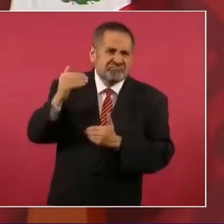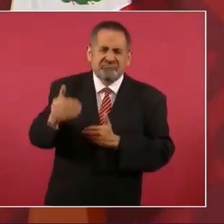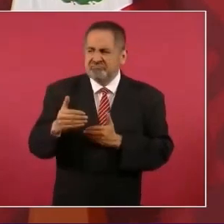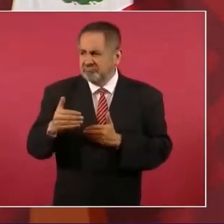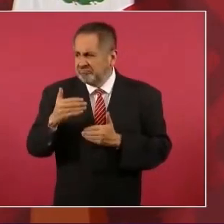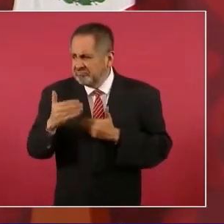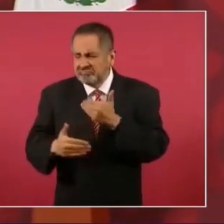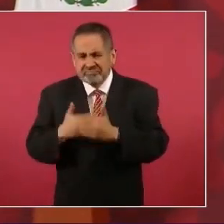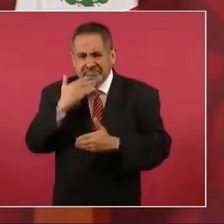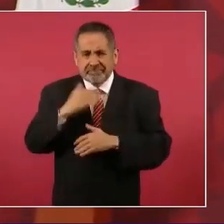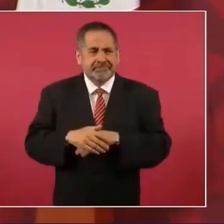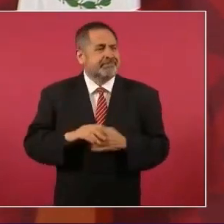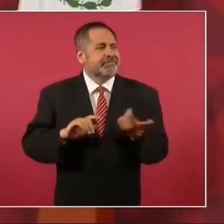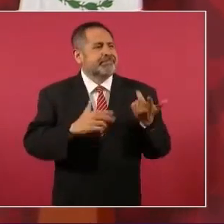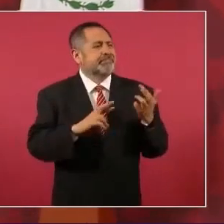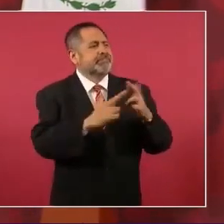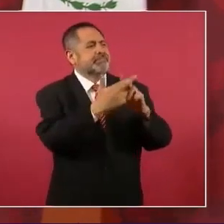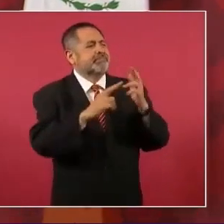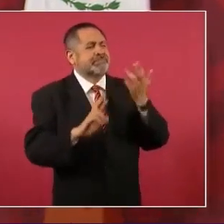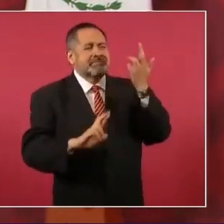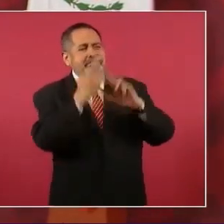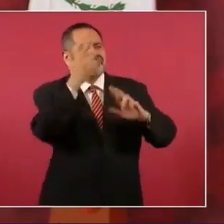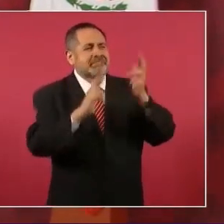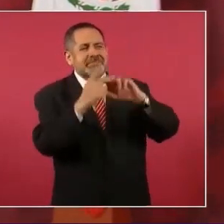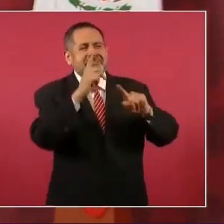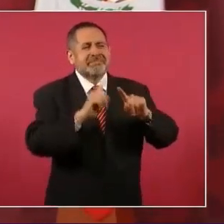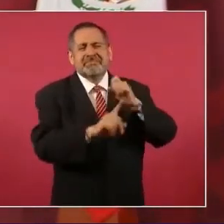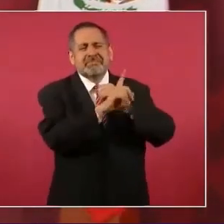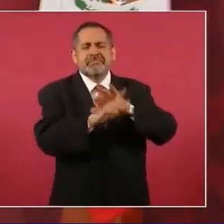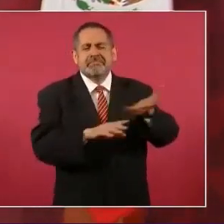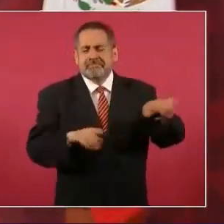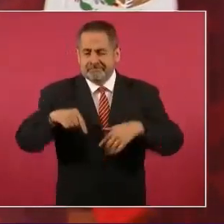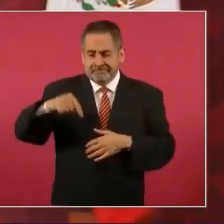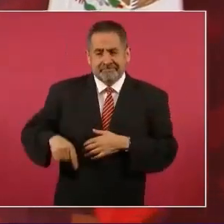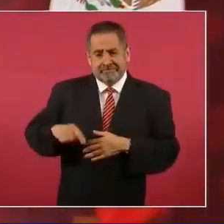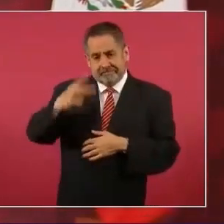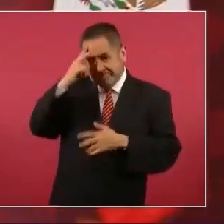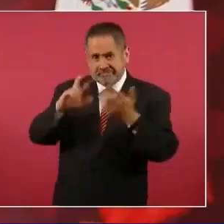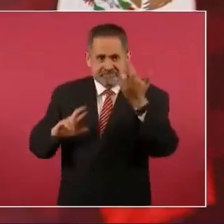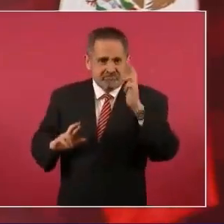todas las revoluciones del mundo en lo social.